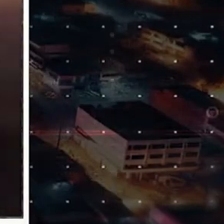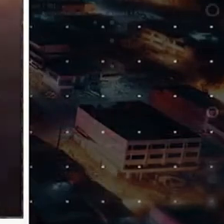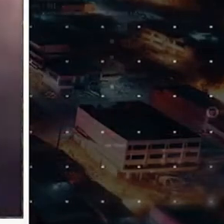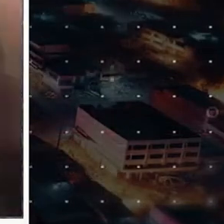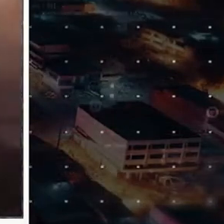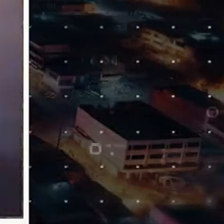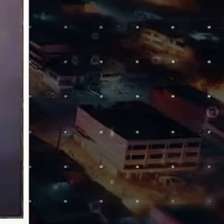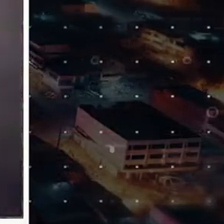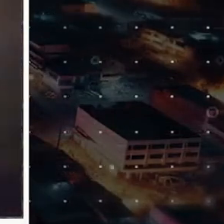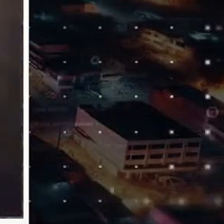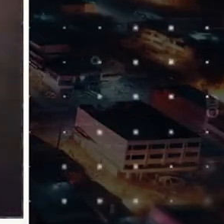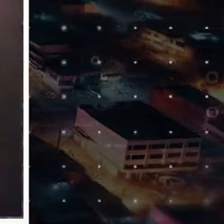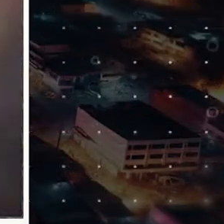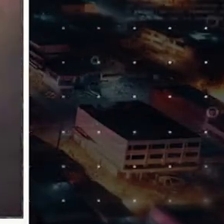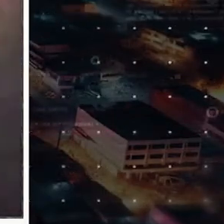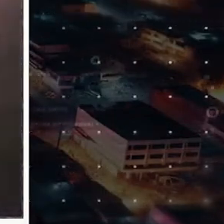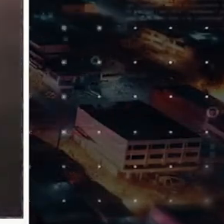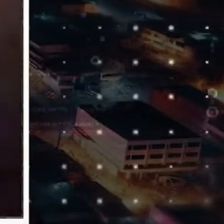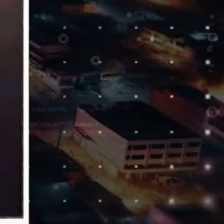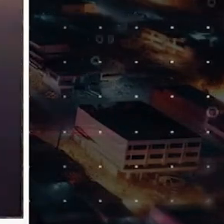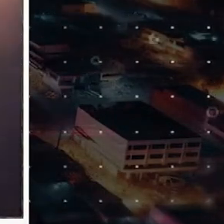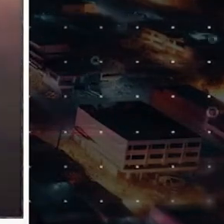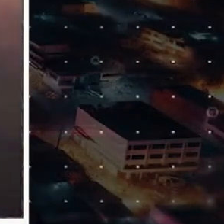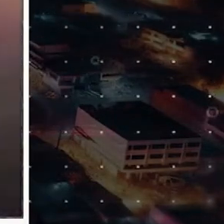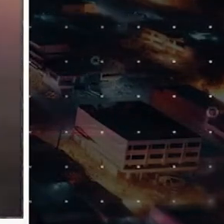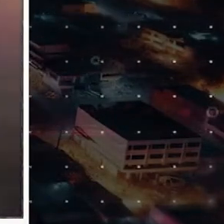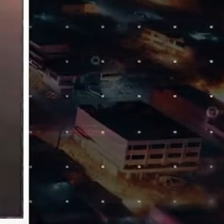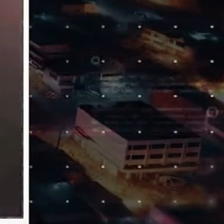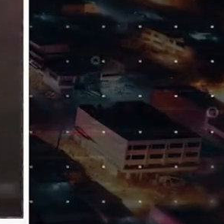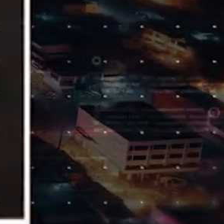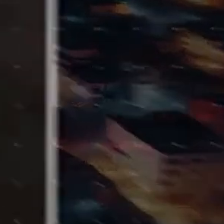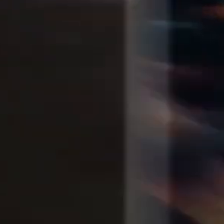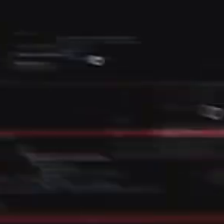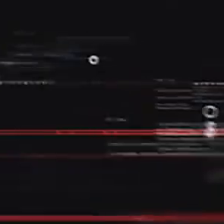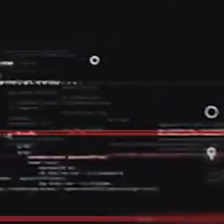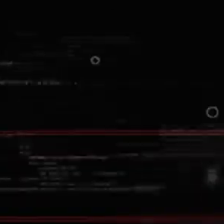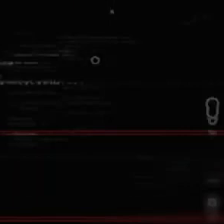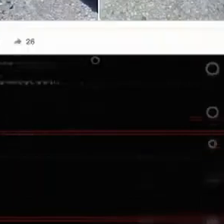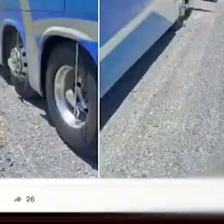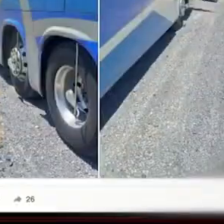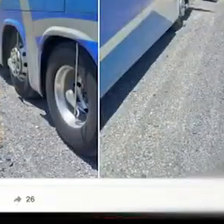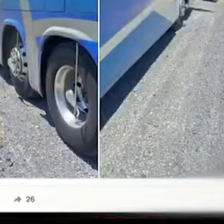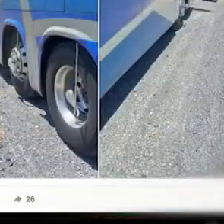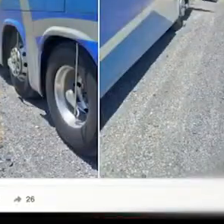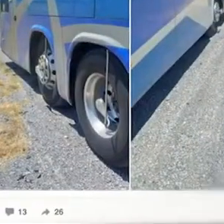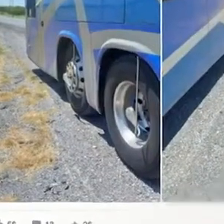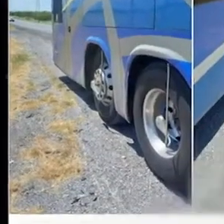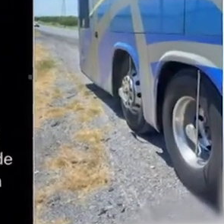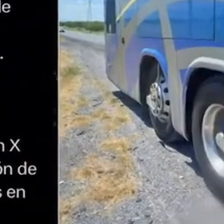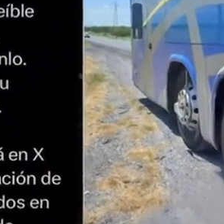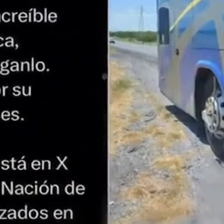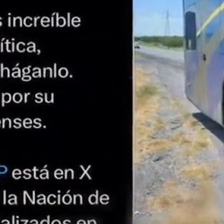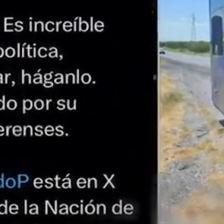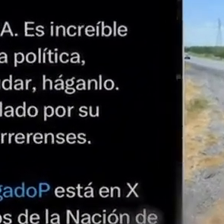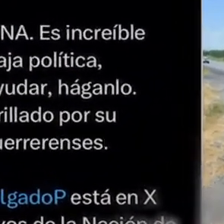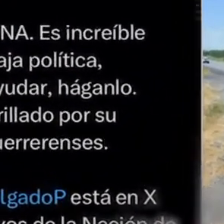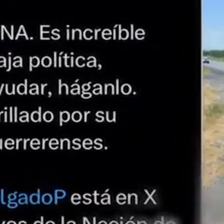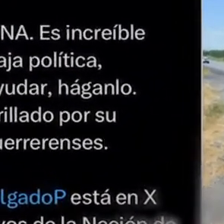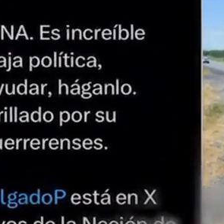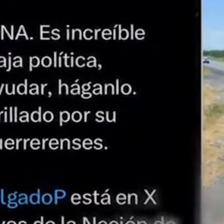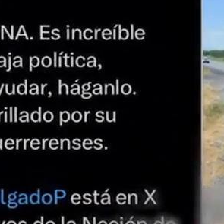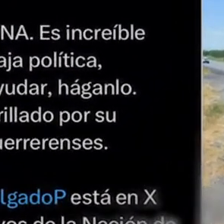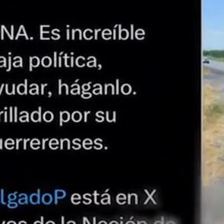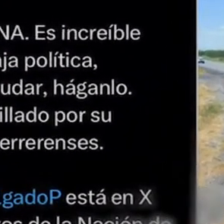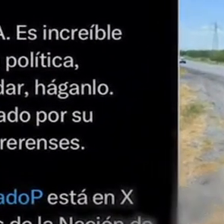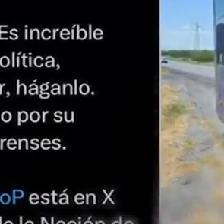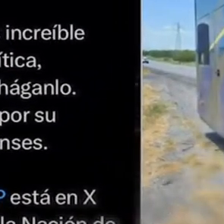Tabasco, ocurridos supuestamente el pasado 23 de diciembre. Esta campaña de miedo es similar a otras impulsadas a